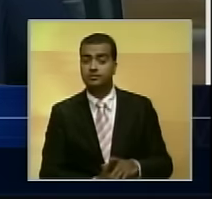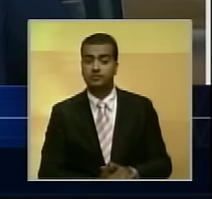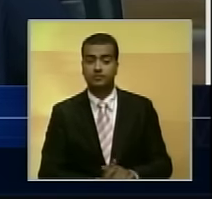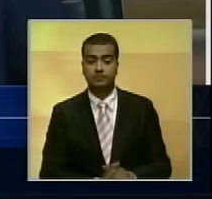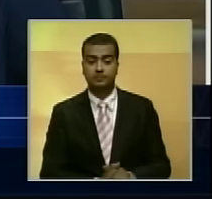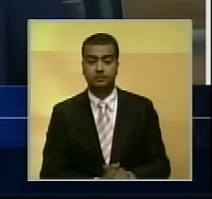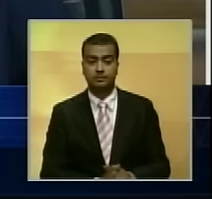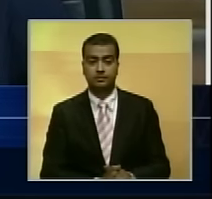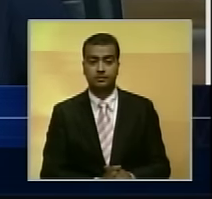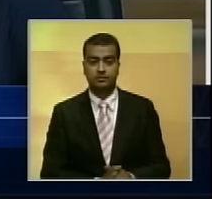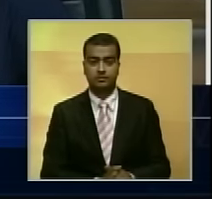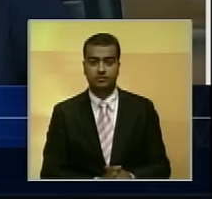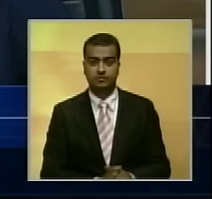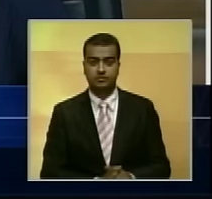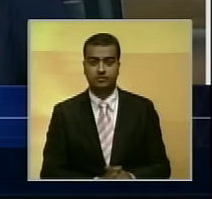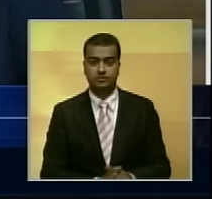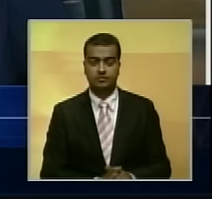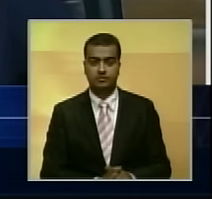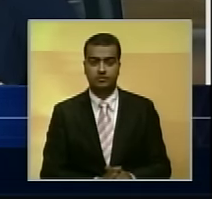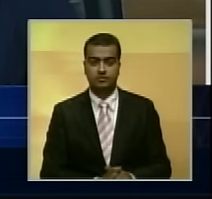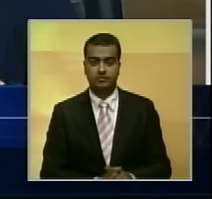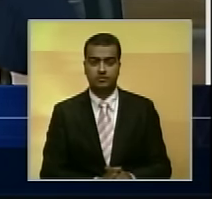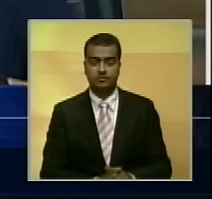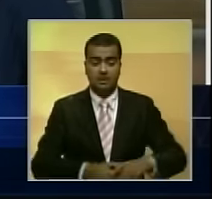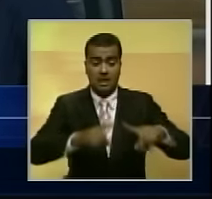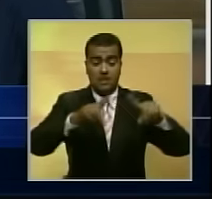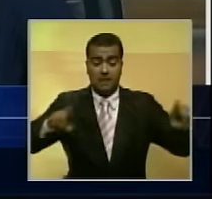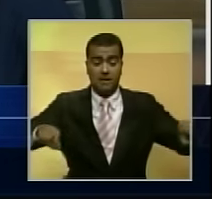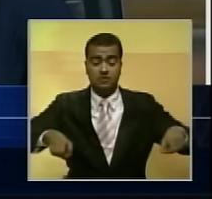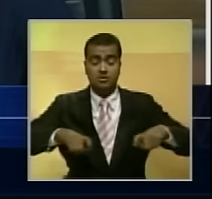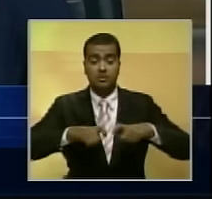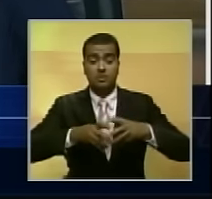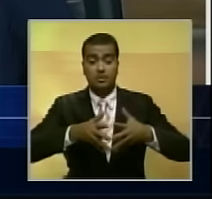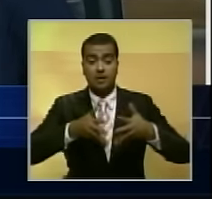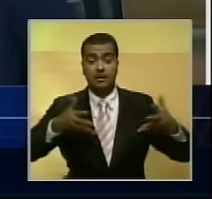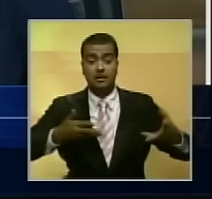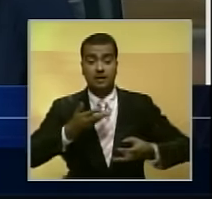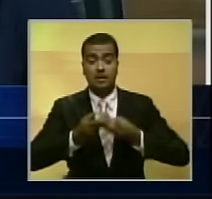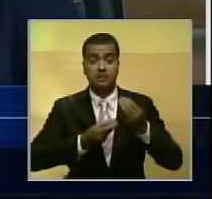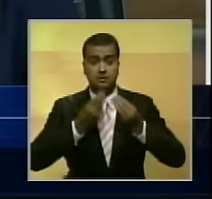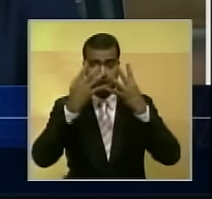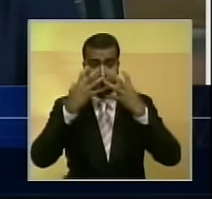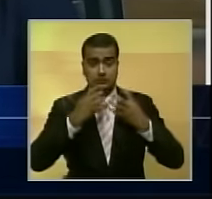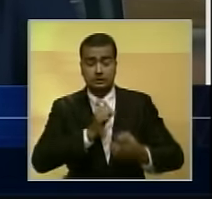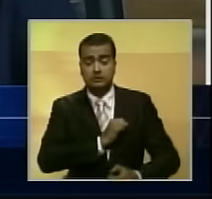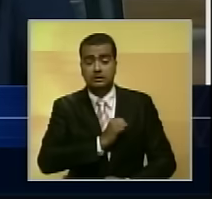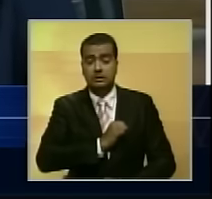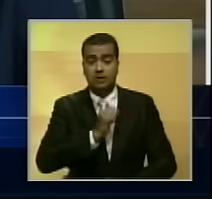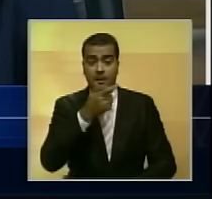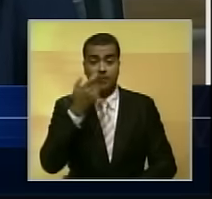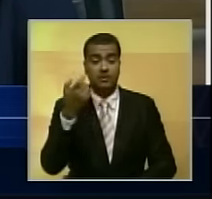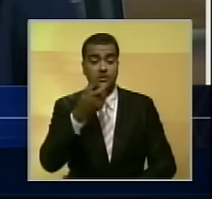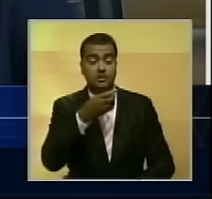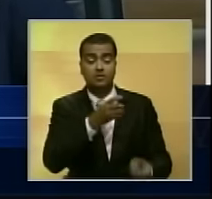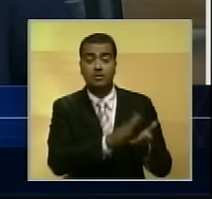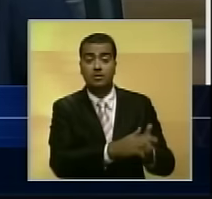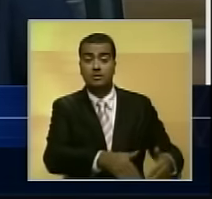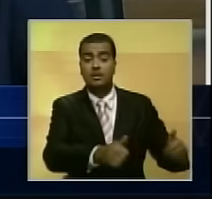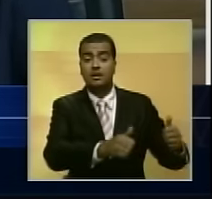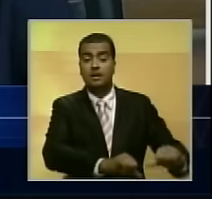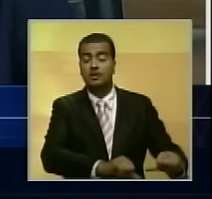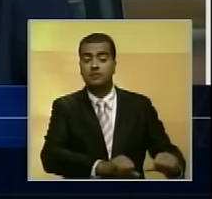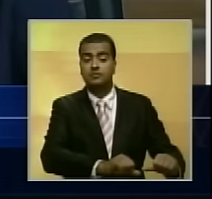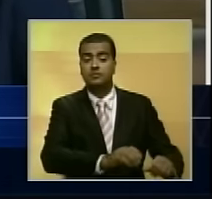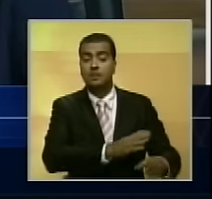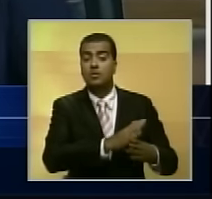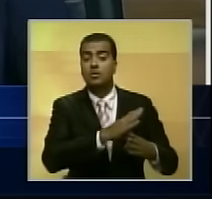en su dimensión, que buscaba crear terror en nuestra población, fue desmantelado, a